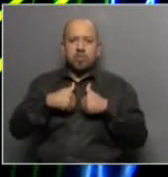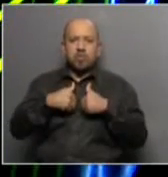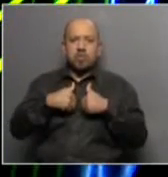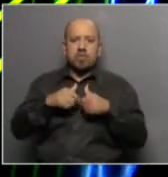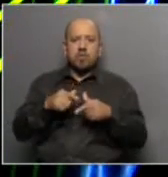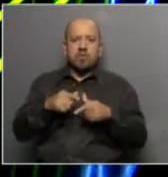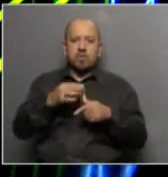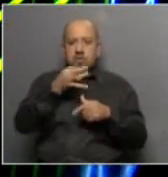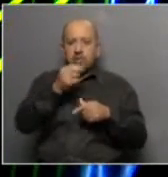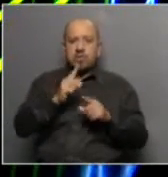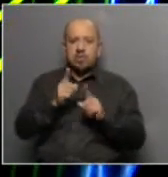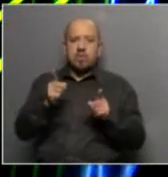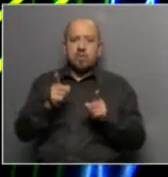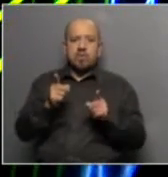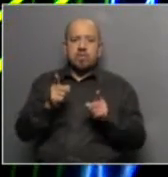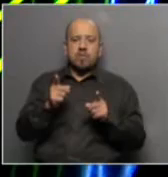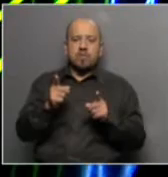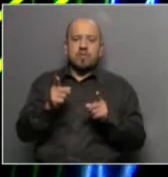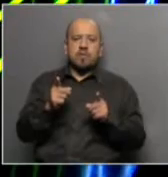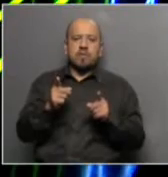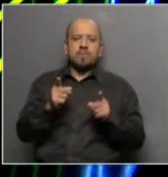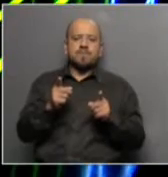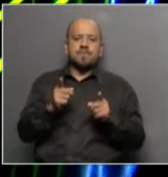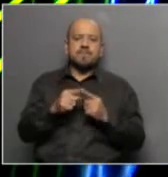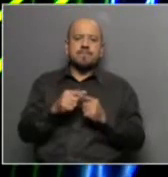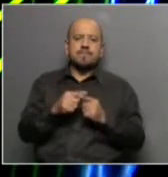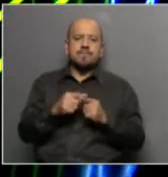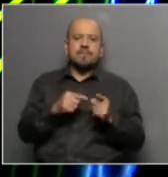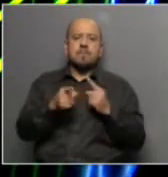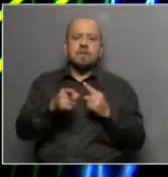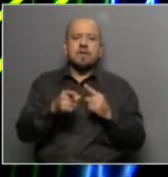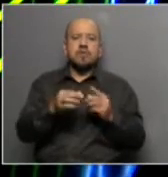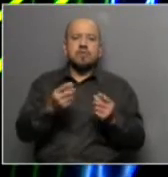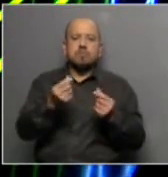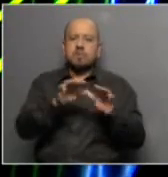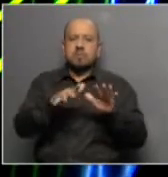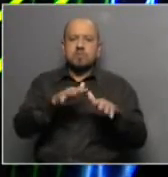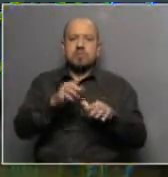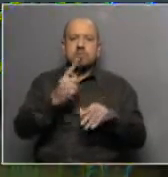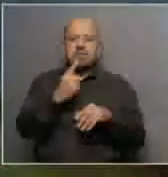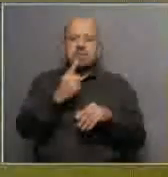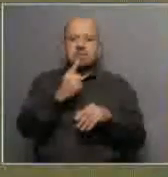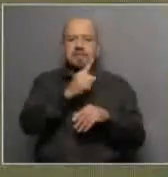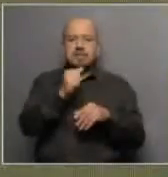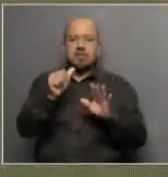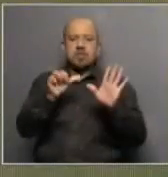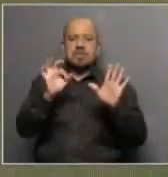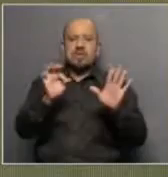ya se dijo que no. Bueno, pero una hormiga en un elefante. Eso deja 160 millones de dólares por